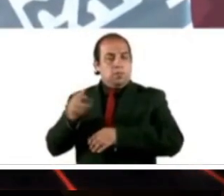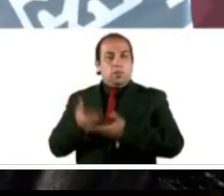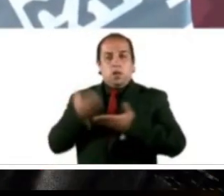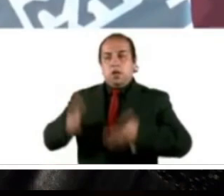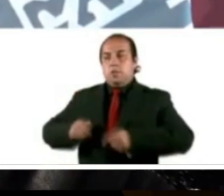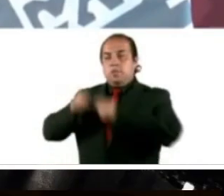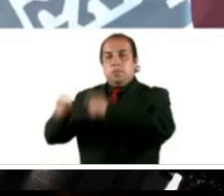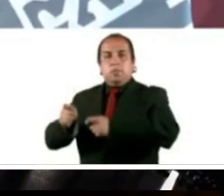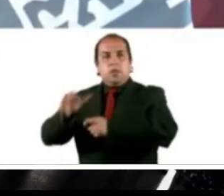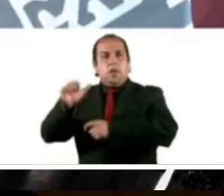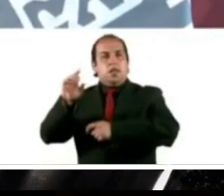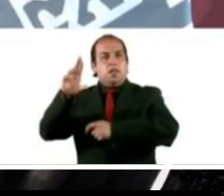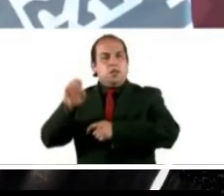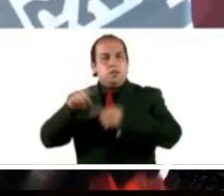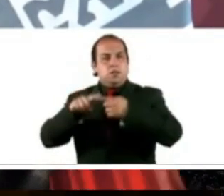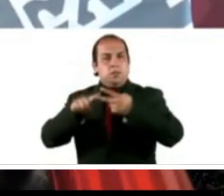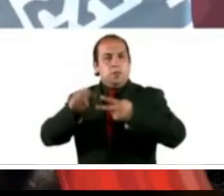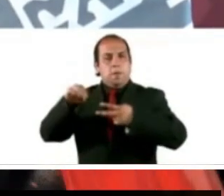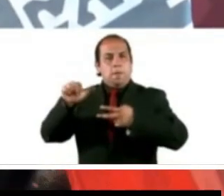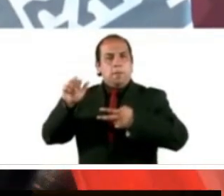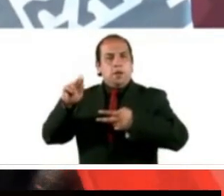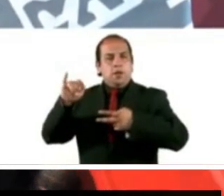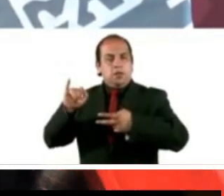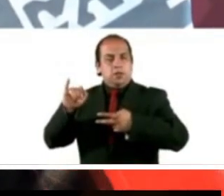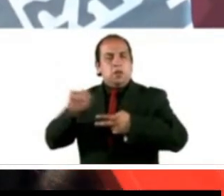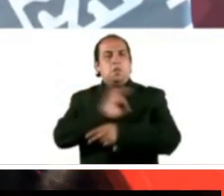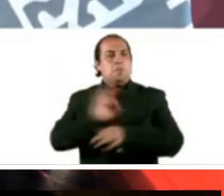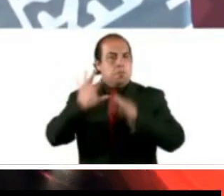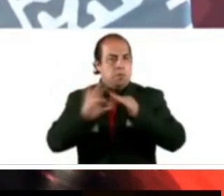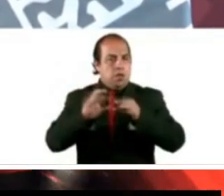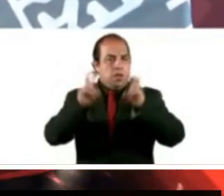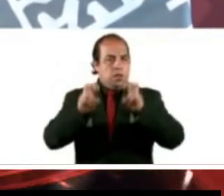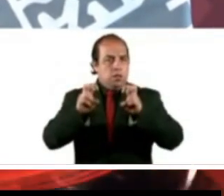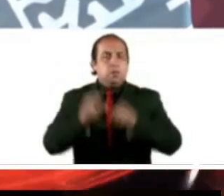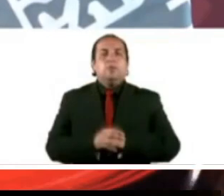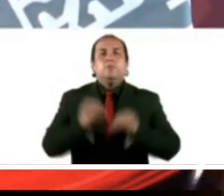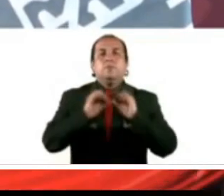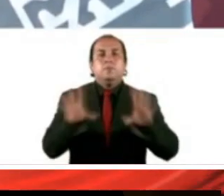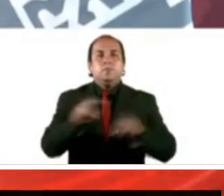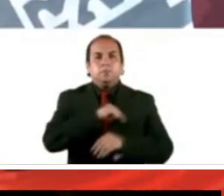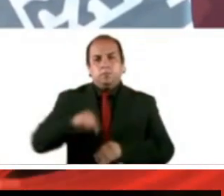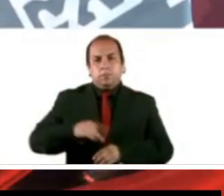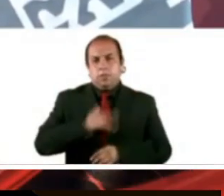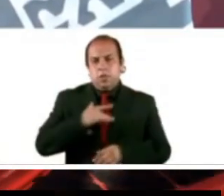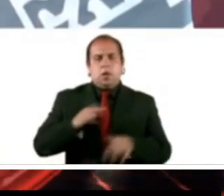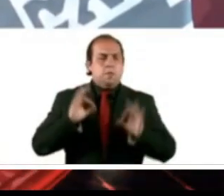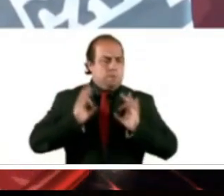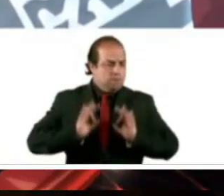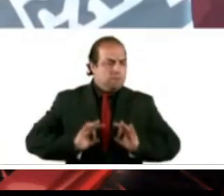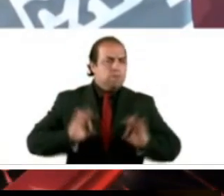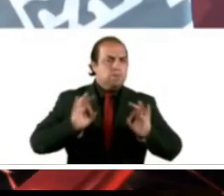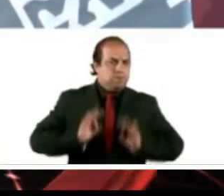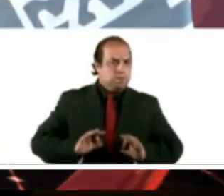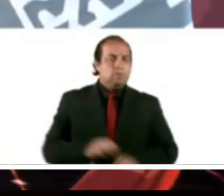también a Martí para que les puedan platicar un poco más de este tema. Nosotros estamos muy tranquilos en